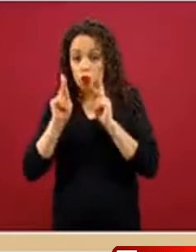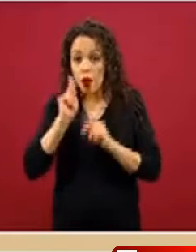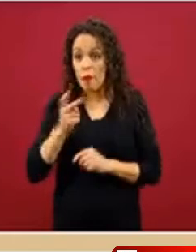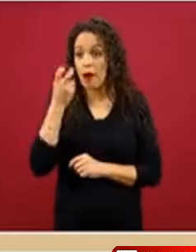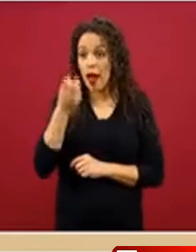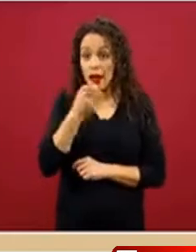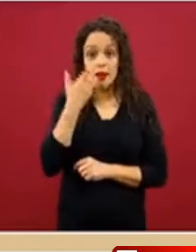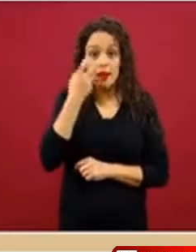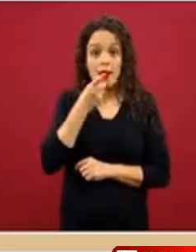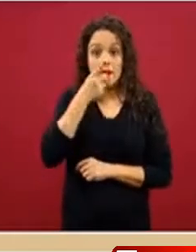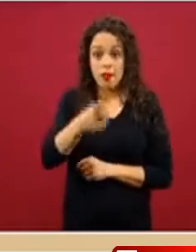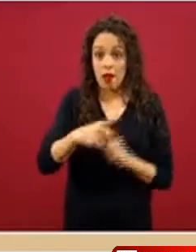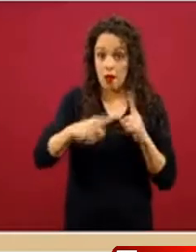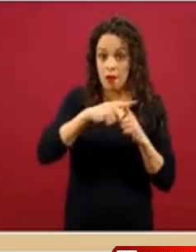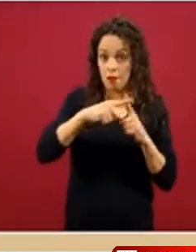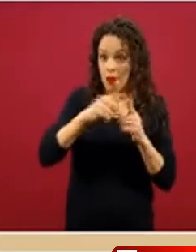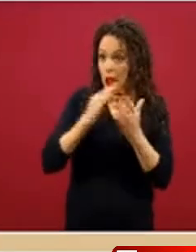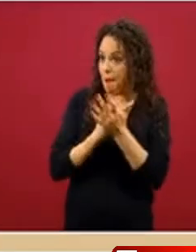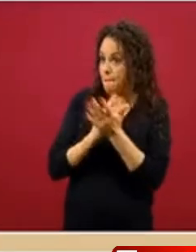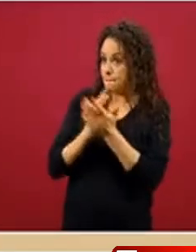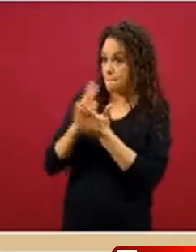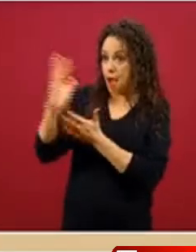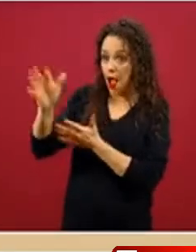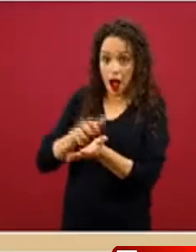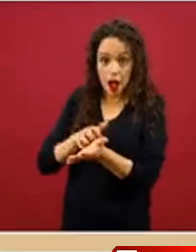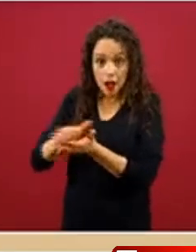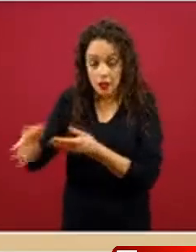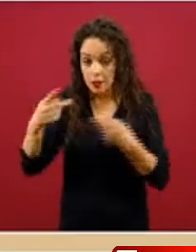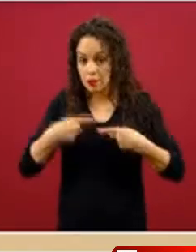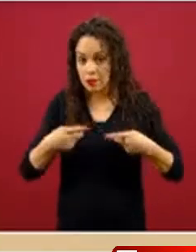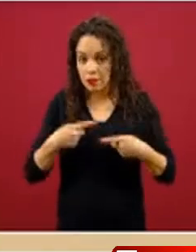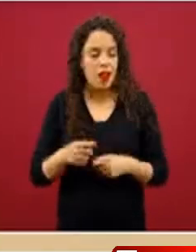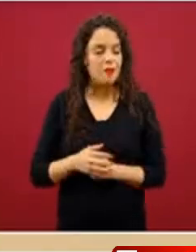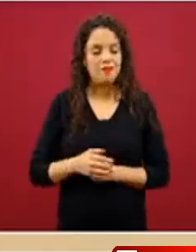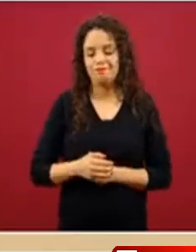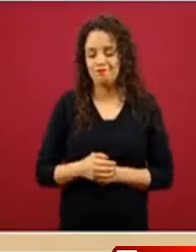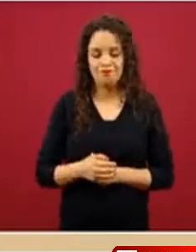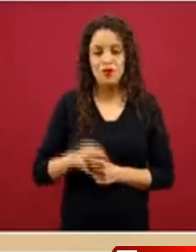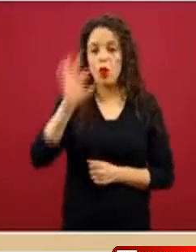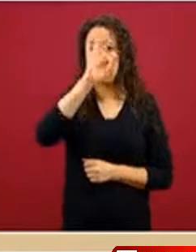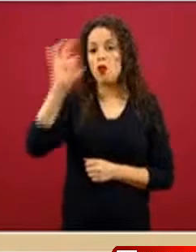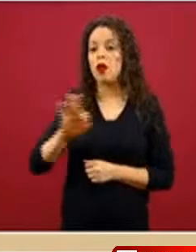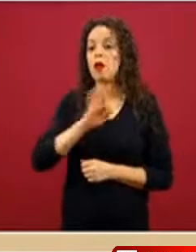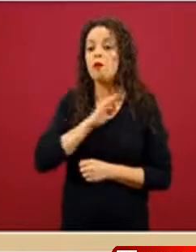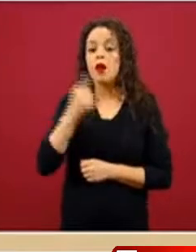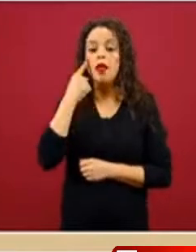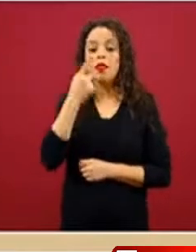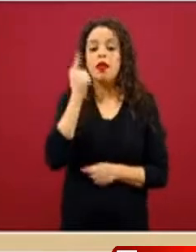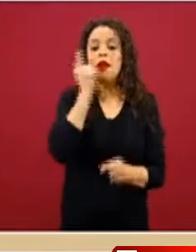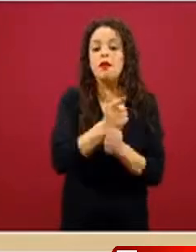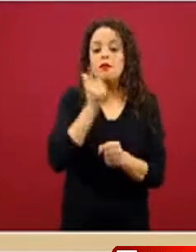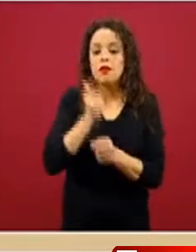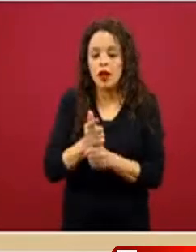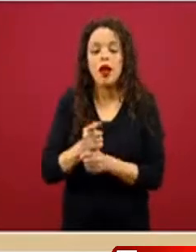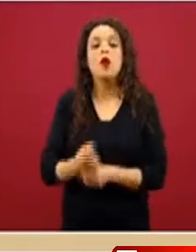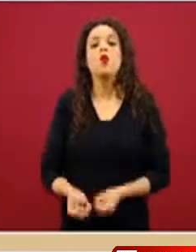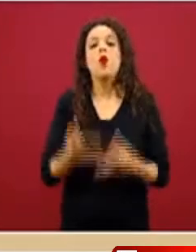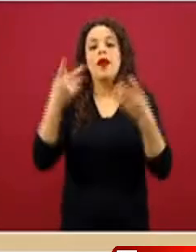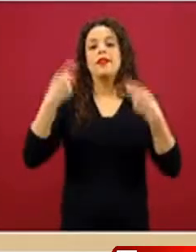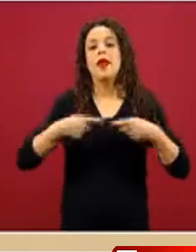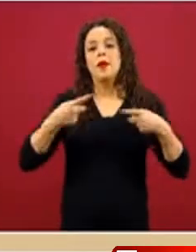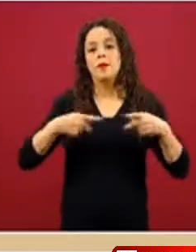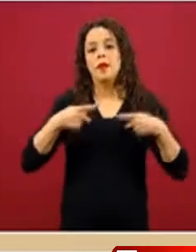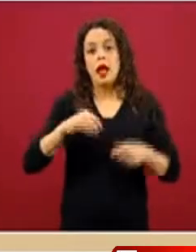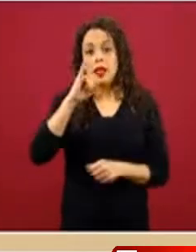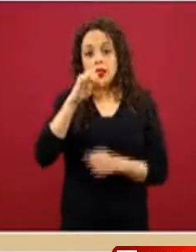positividad necesariamente se va a incrementar. El porcentaje de positividad nos ayuda a identificar de todas las personas que son casos sospechosos cuántas